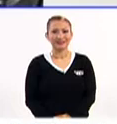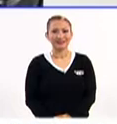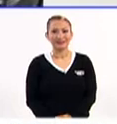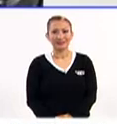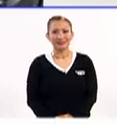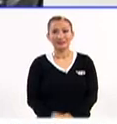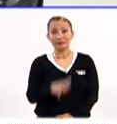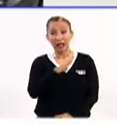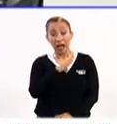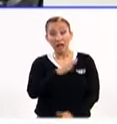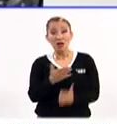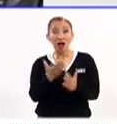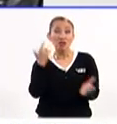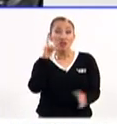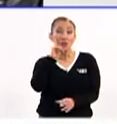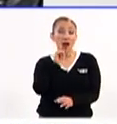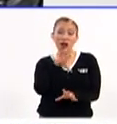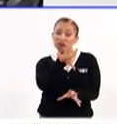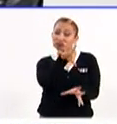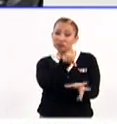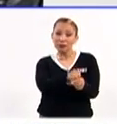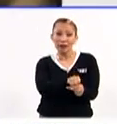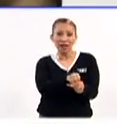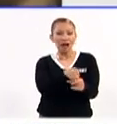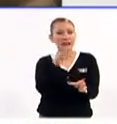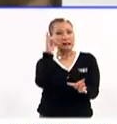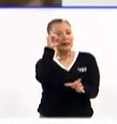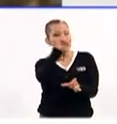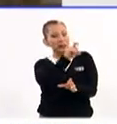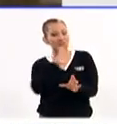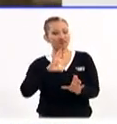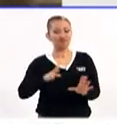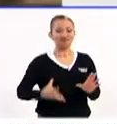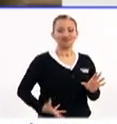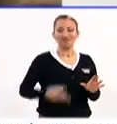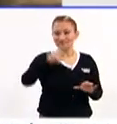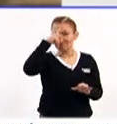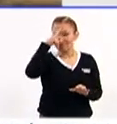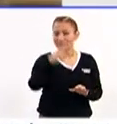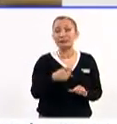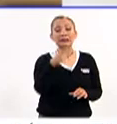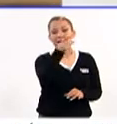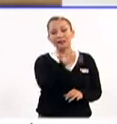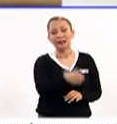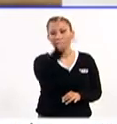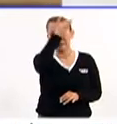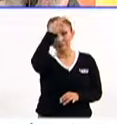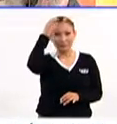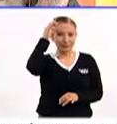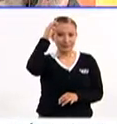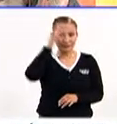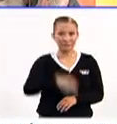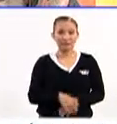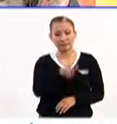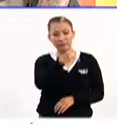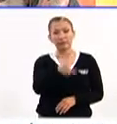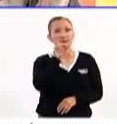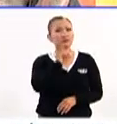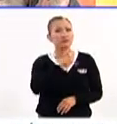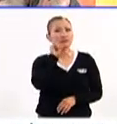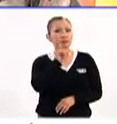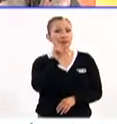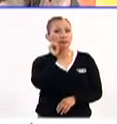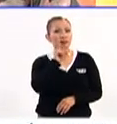Si existe o existió una mujer completa, compleja y orgullosamente mexicana, es Frida Kahlo. Es una